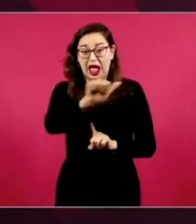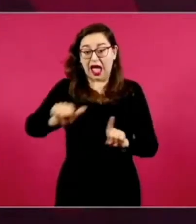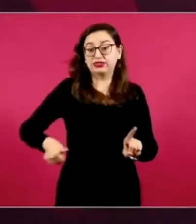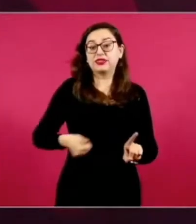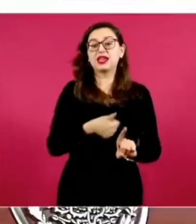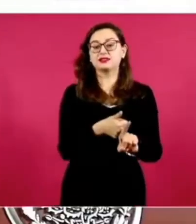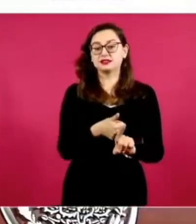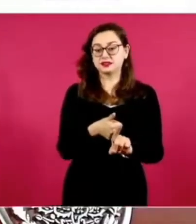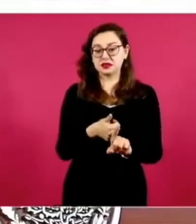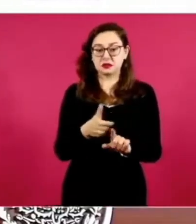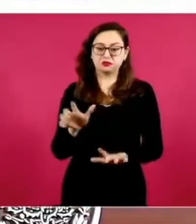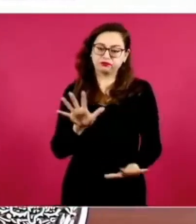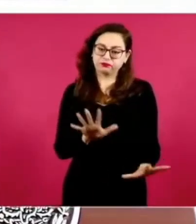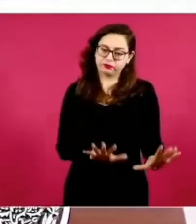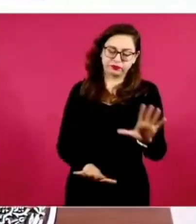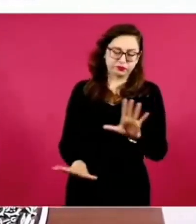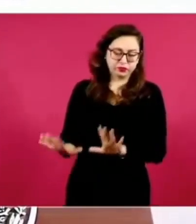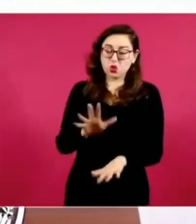para